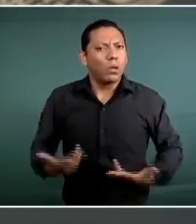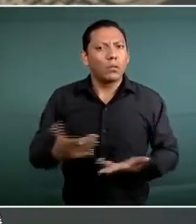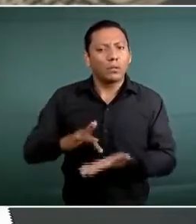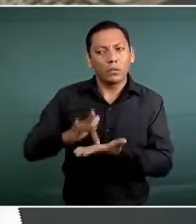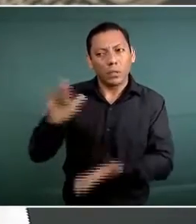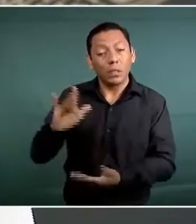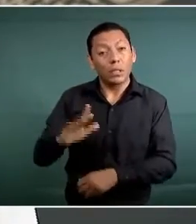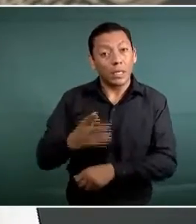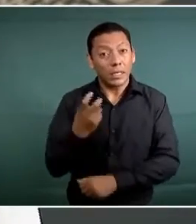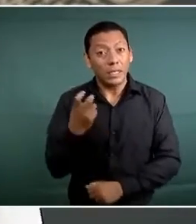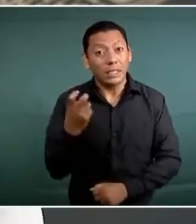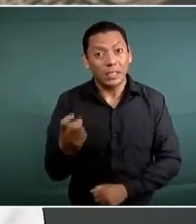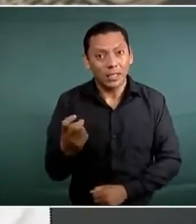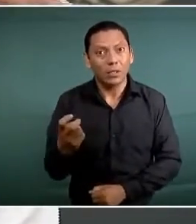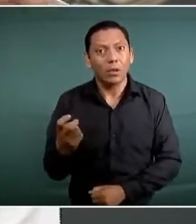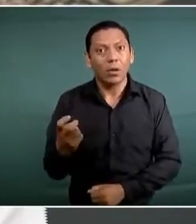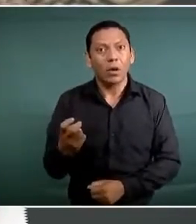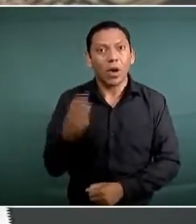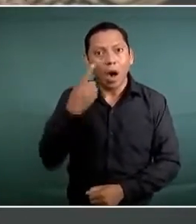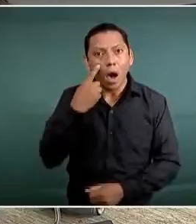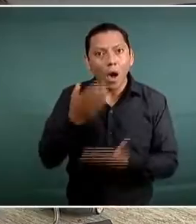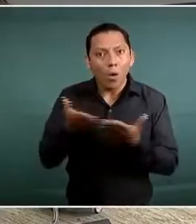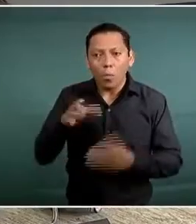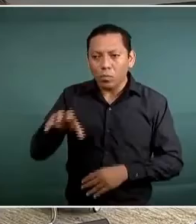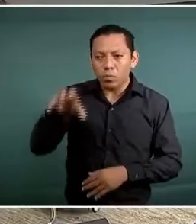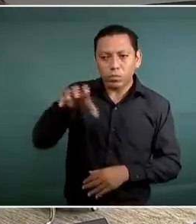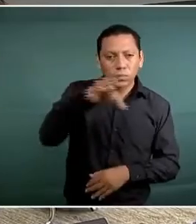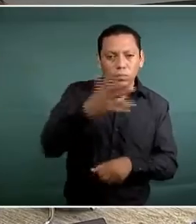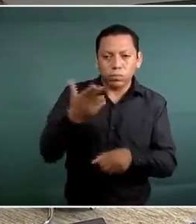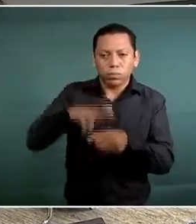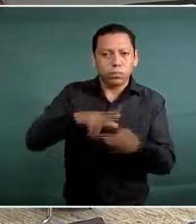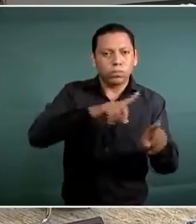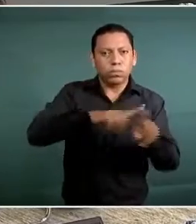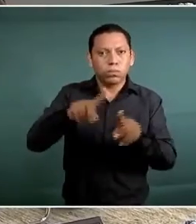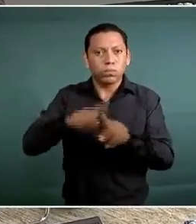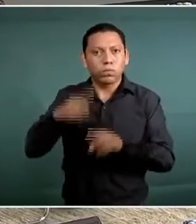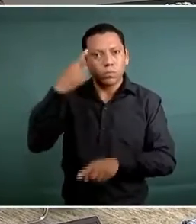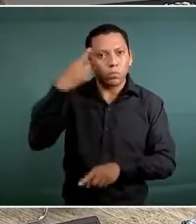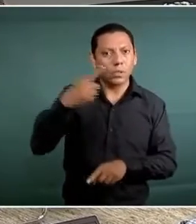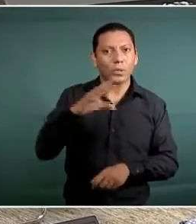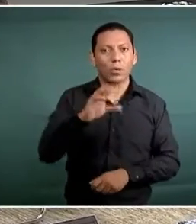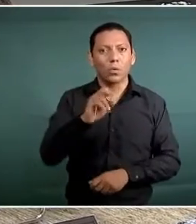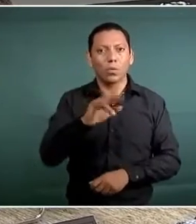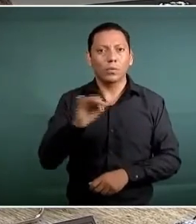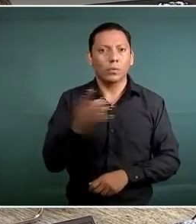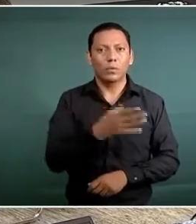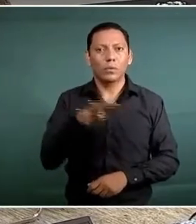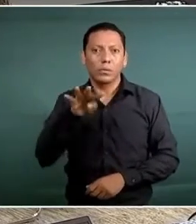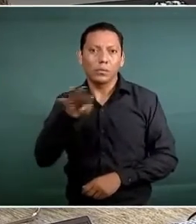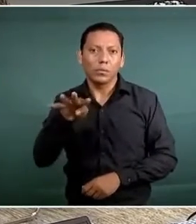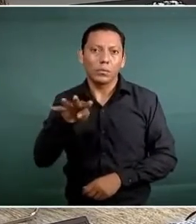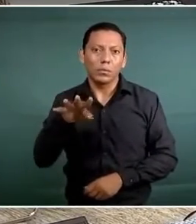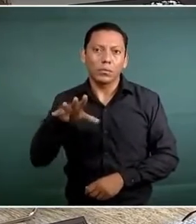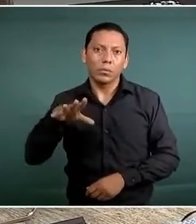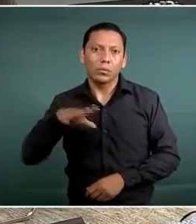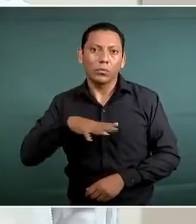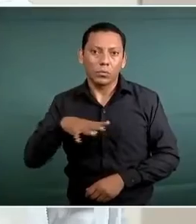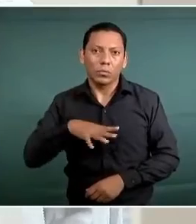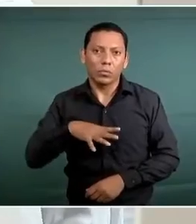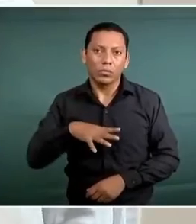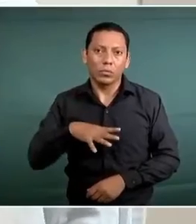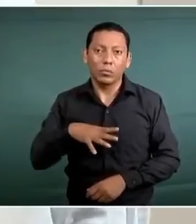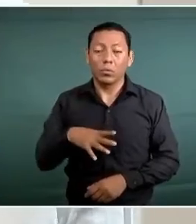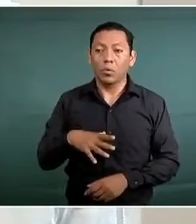gracias a eso, estos centros hospitalarios adaptados para el COVID-19, en automático,